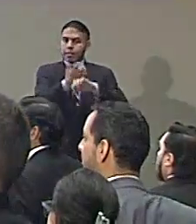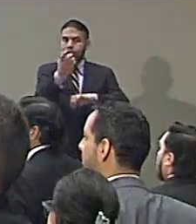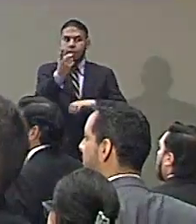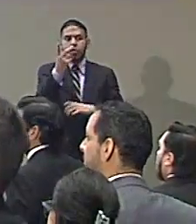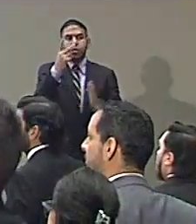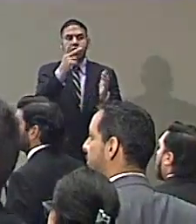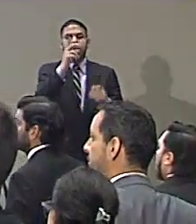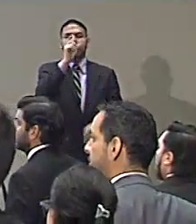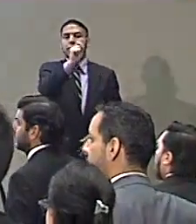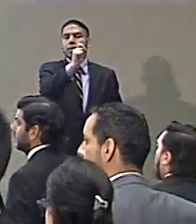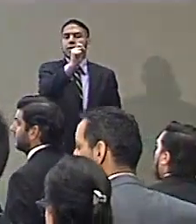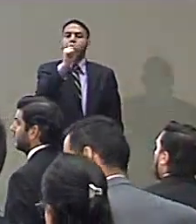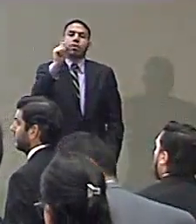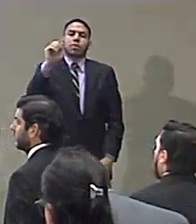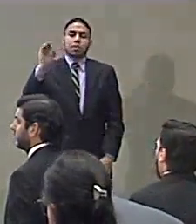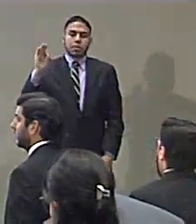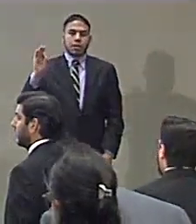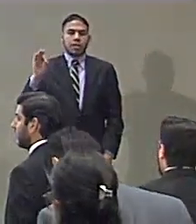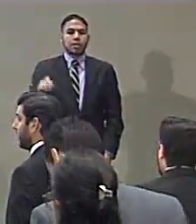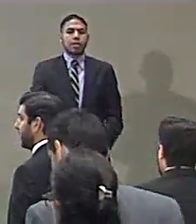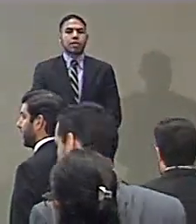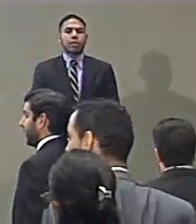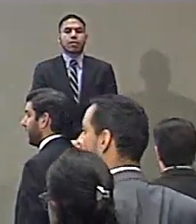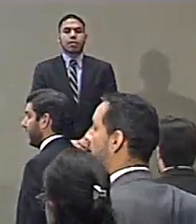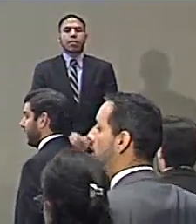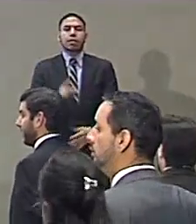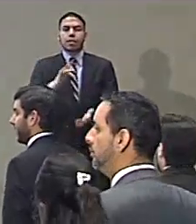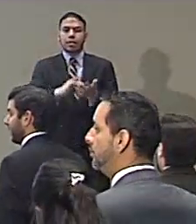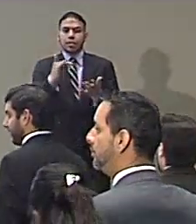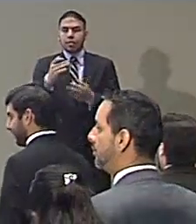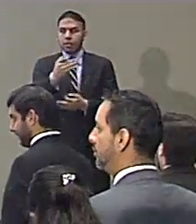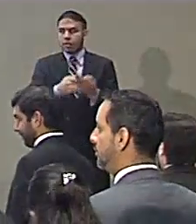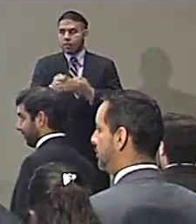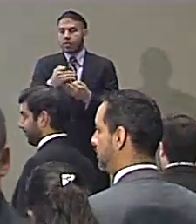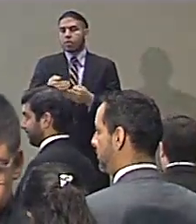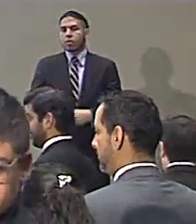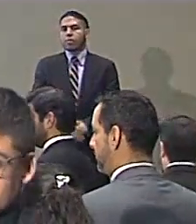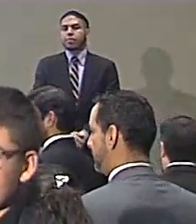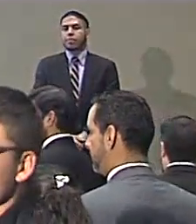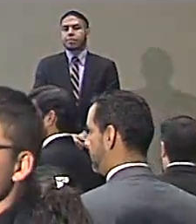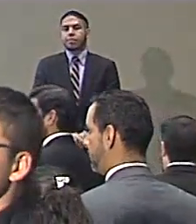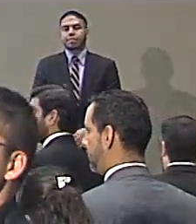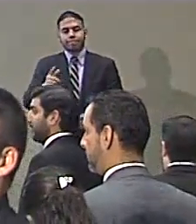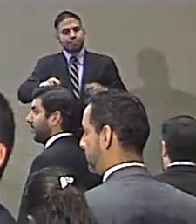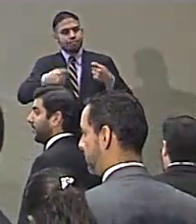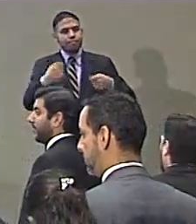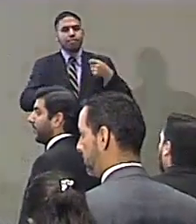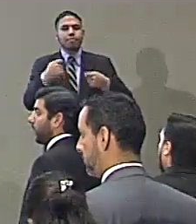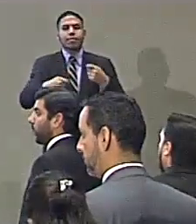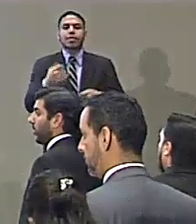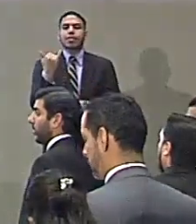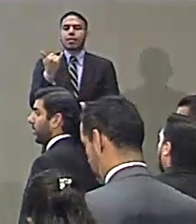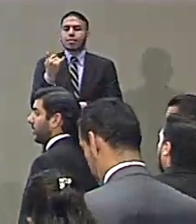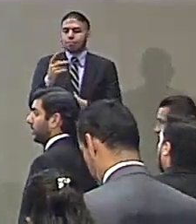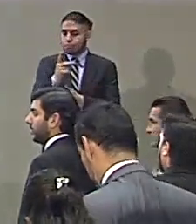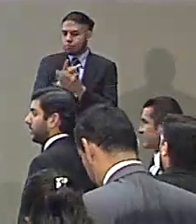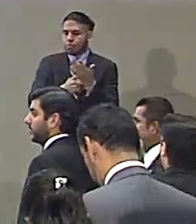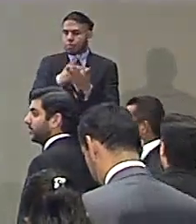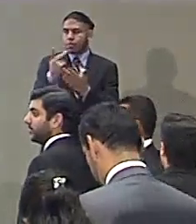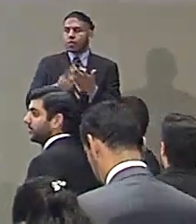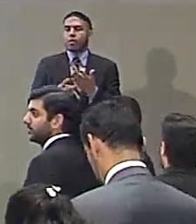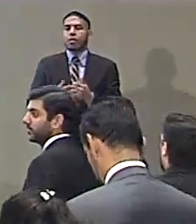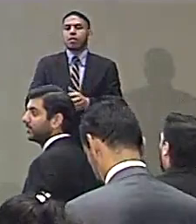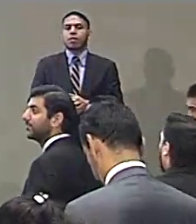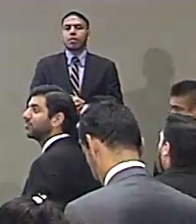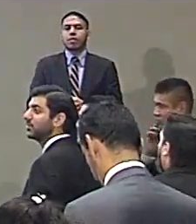2040 agradeciéndoles a todos ustedes su tiempo su disposición su talento sus propuestas sus iniciativas y